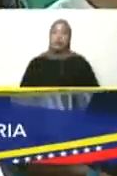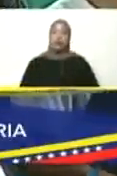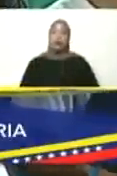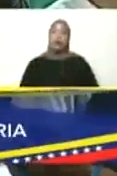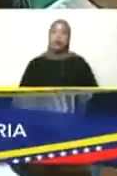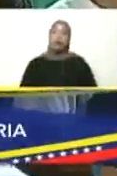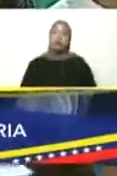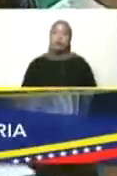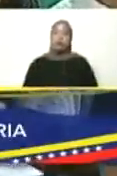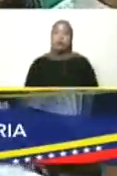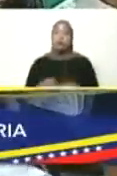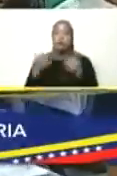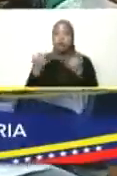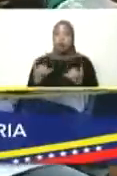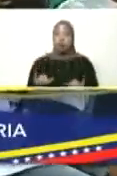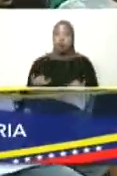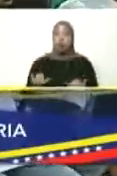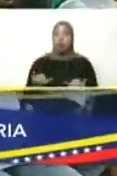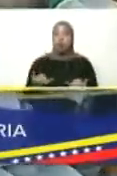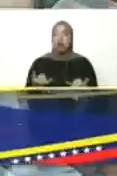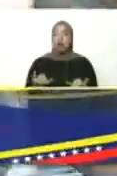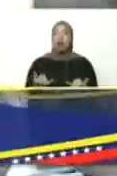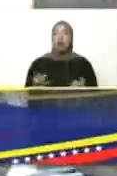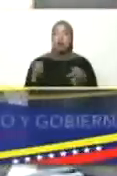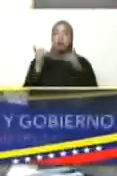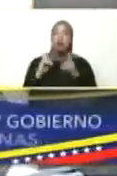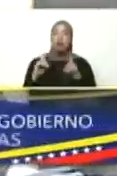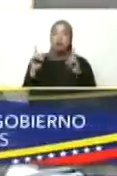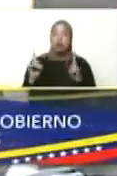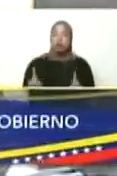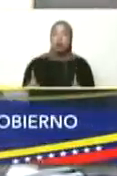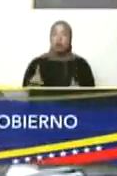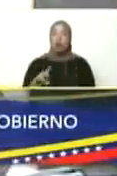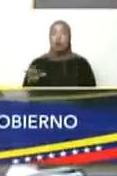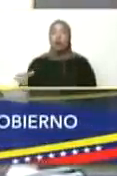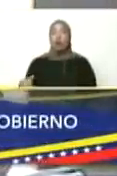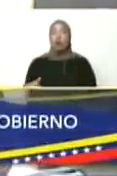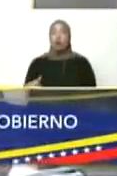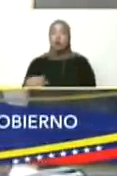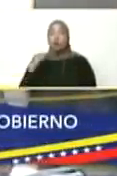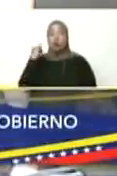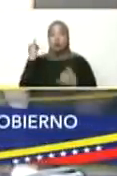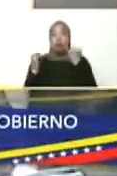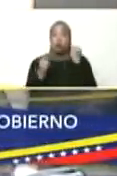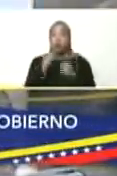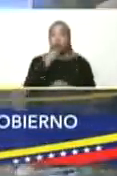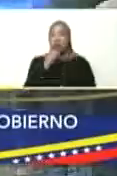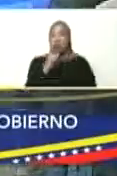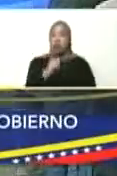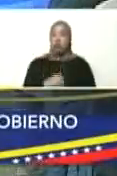Y ahora hay que ir. Yo le decía a Ángel, Ángel, no sé qué te pareció esta idea que te di.